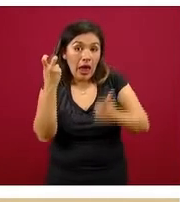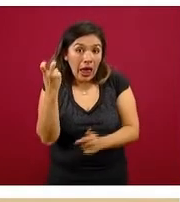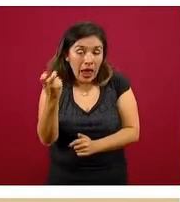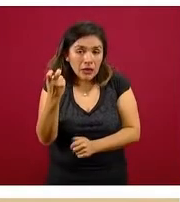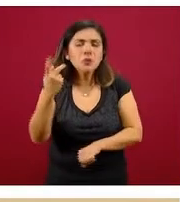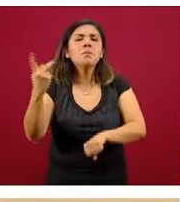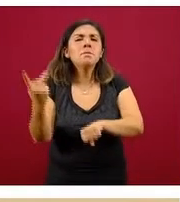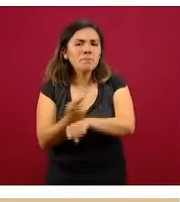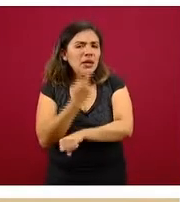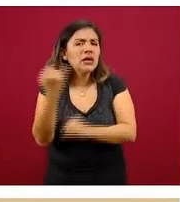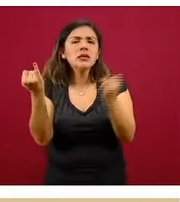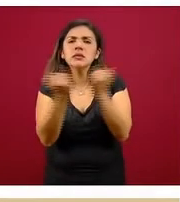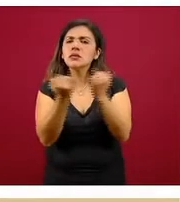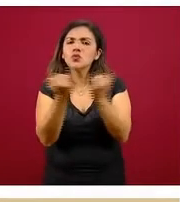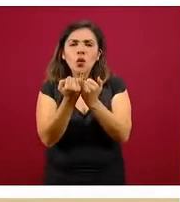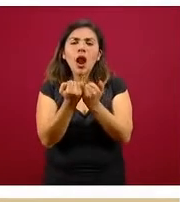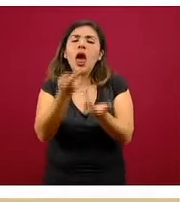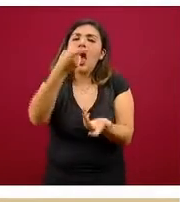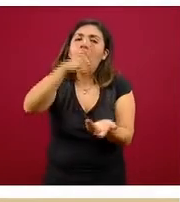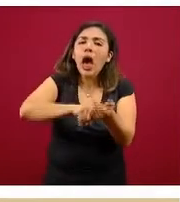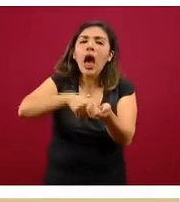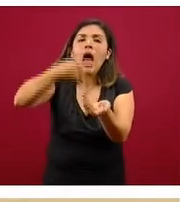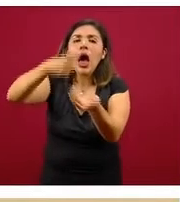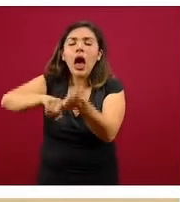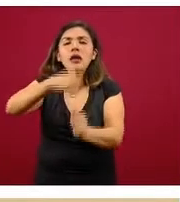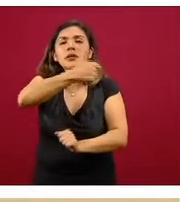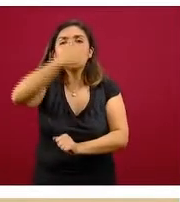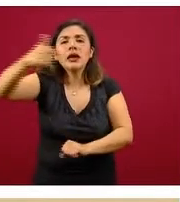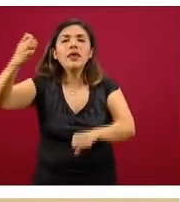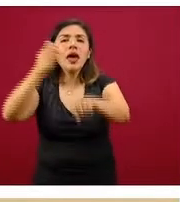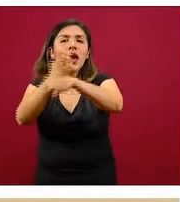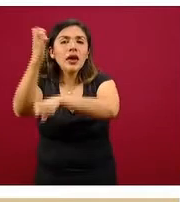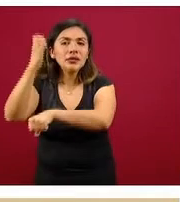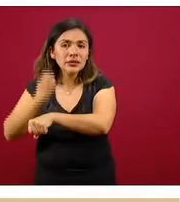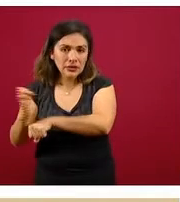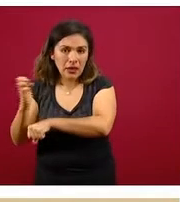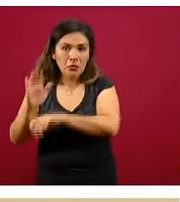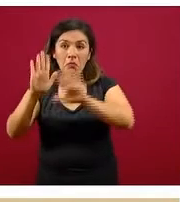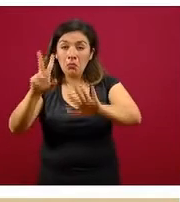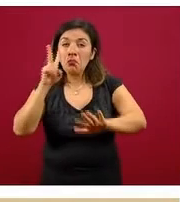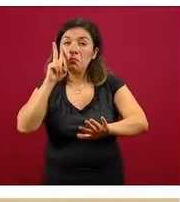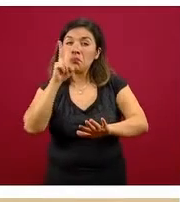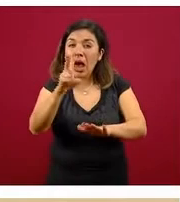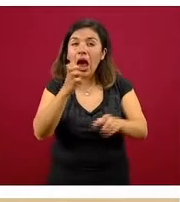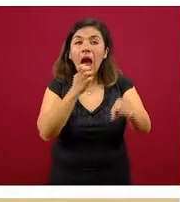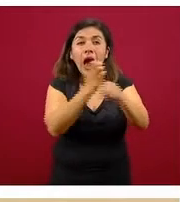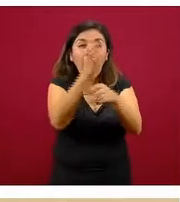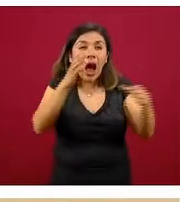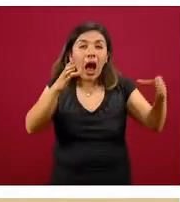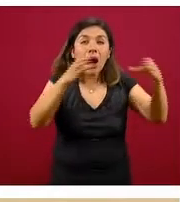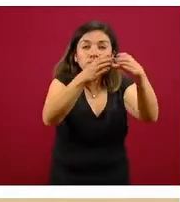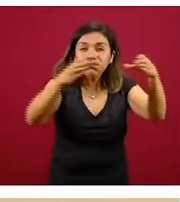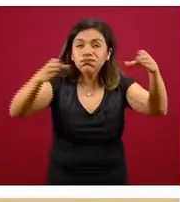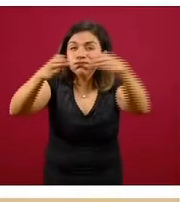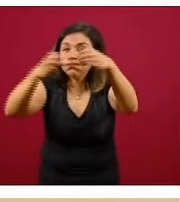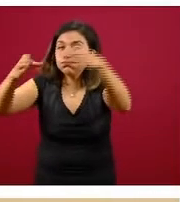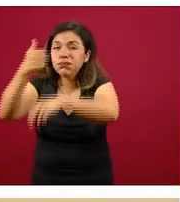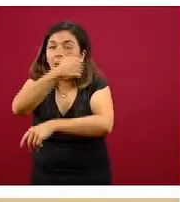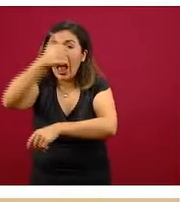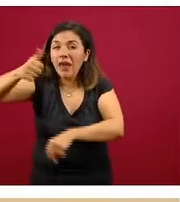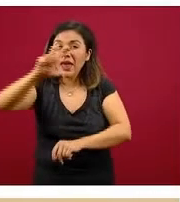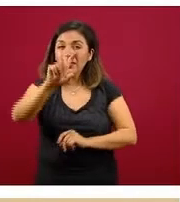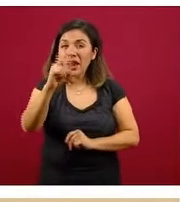situación sucede de la misma manera al interior de cada estado. Es decir, si nos vamos al nivel estatal, a la